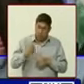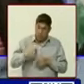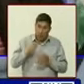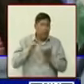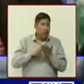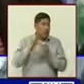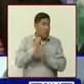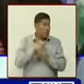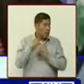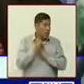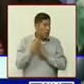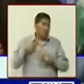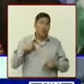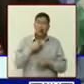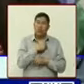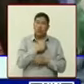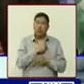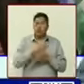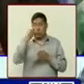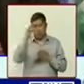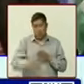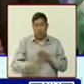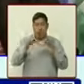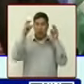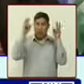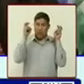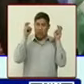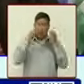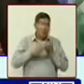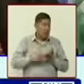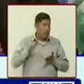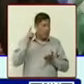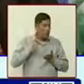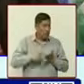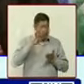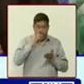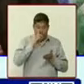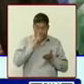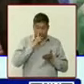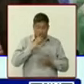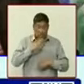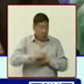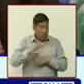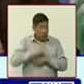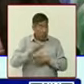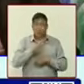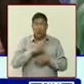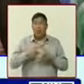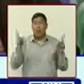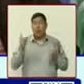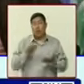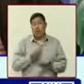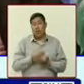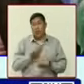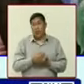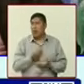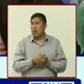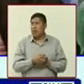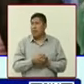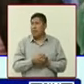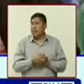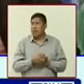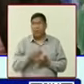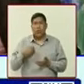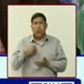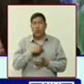este sentido nosotros ya hemos concluido con el tema de aprobación de la convocatoria, pero también del presupuesto que sería para la